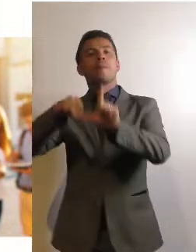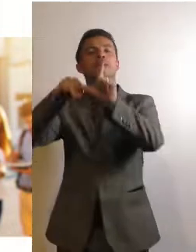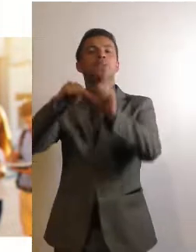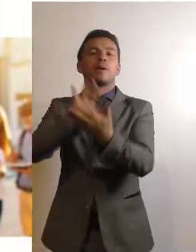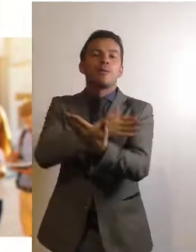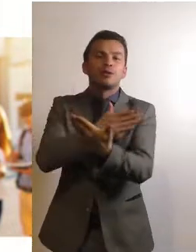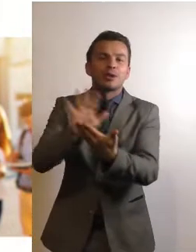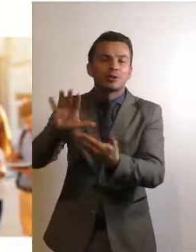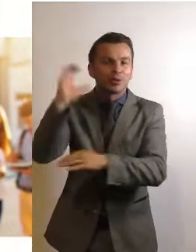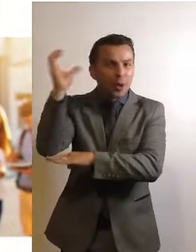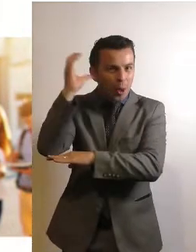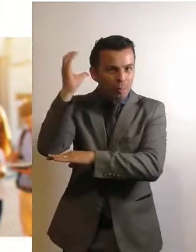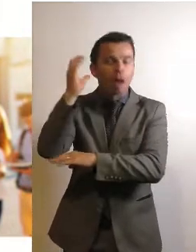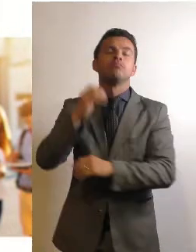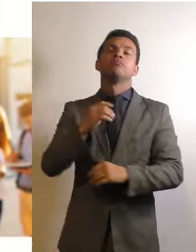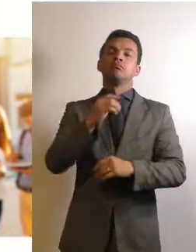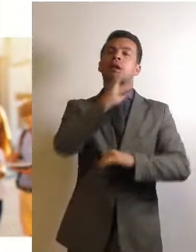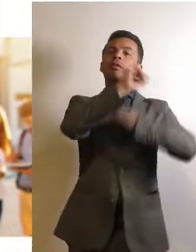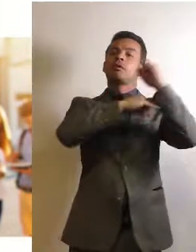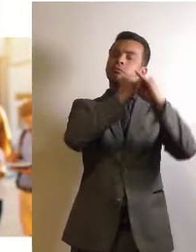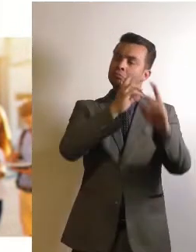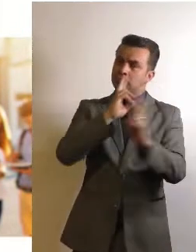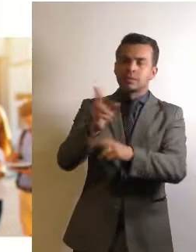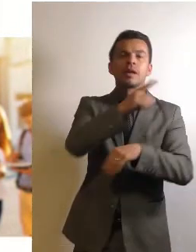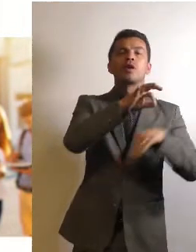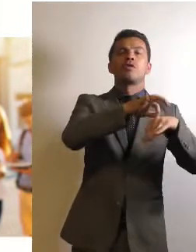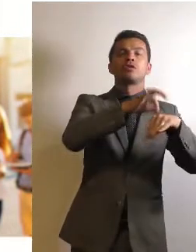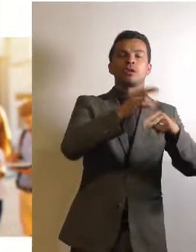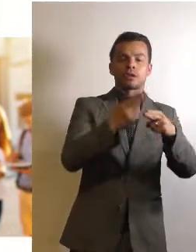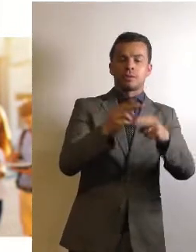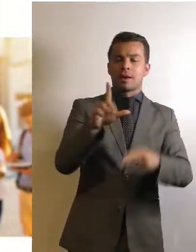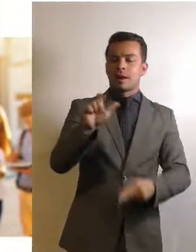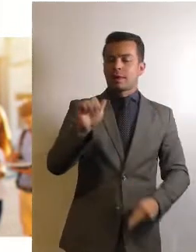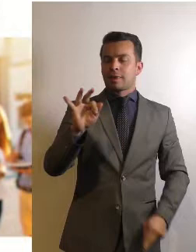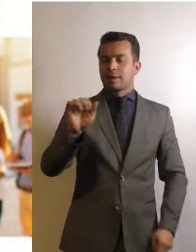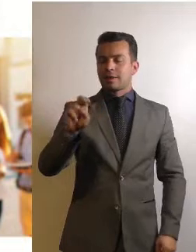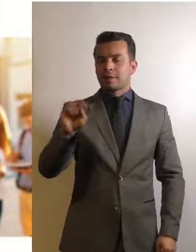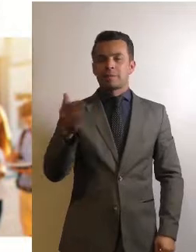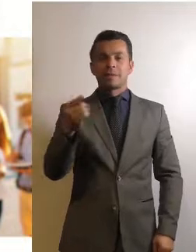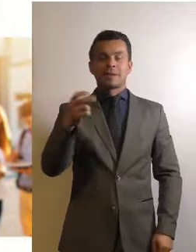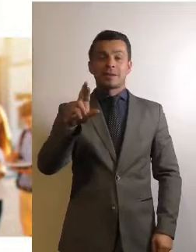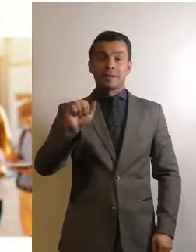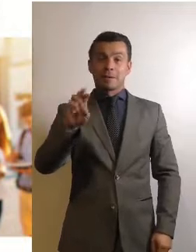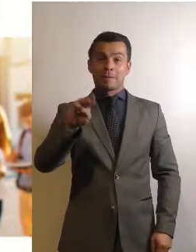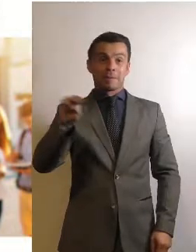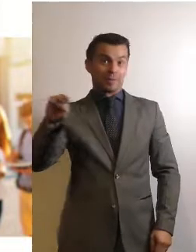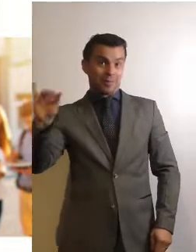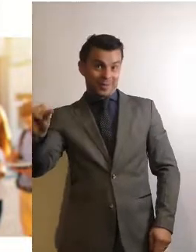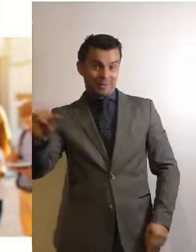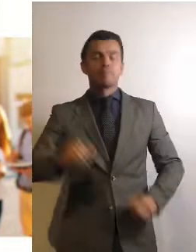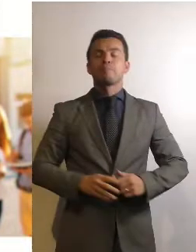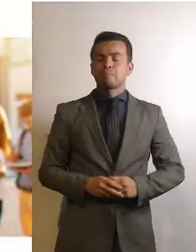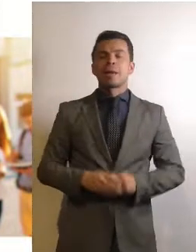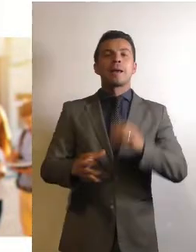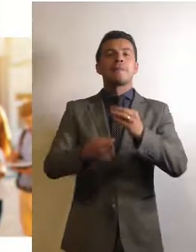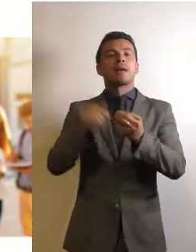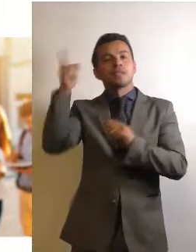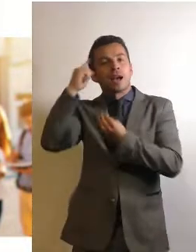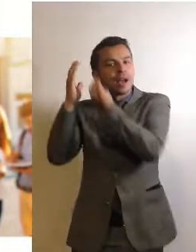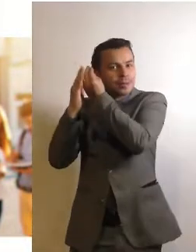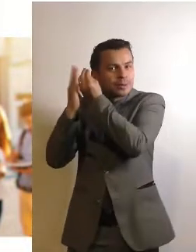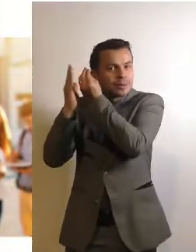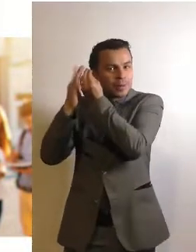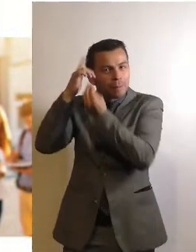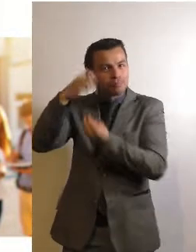recibió reconocimiento de la Fundación Latin Grammy y destacados también por las pruebas Saber Pro. Ya